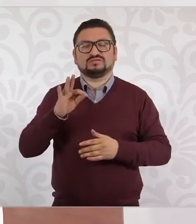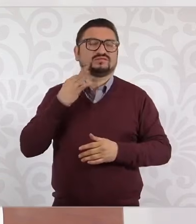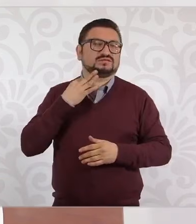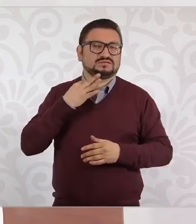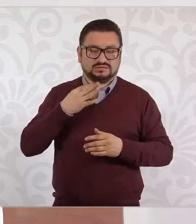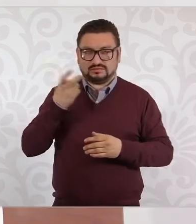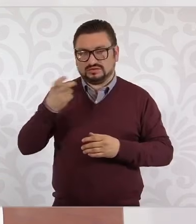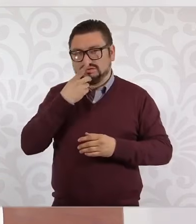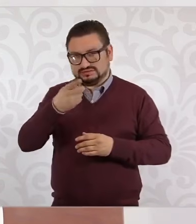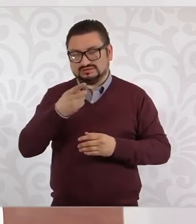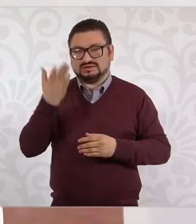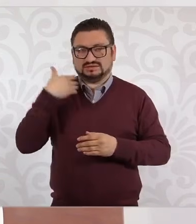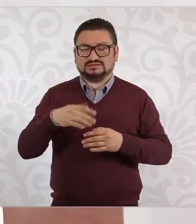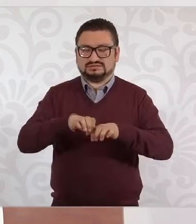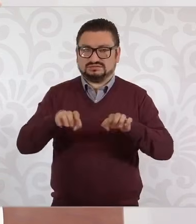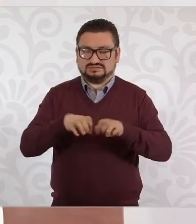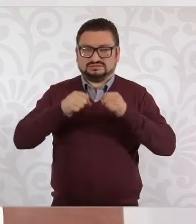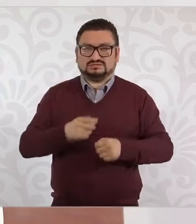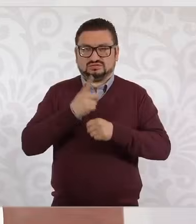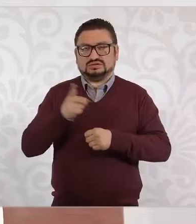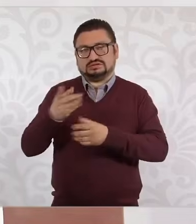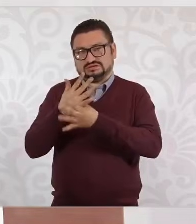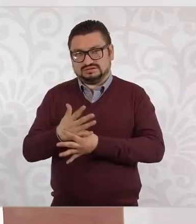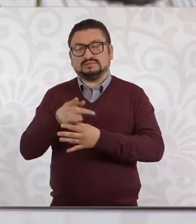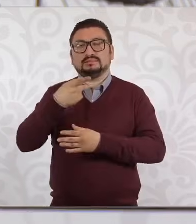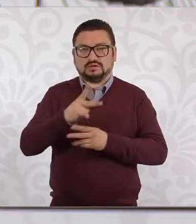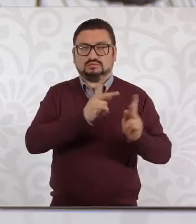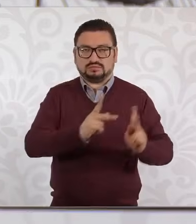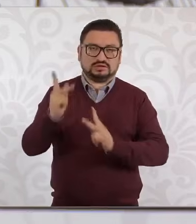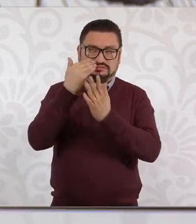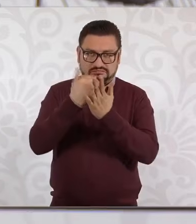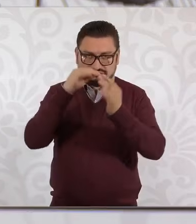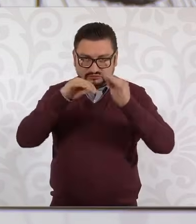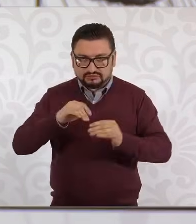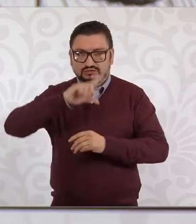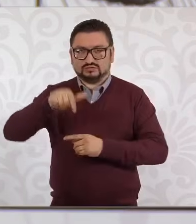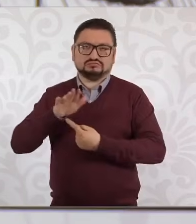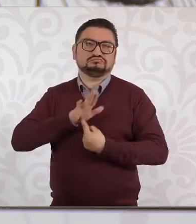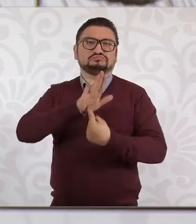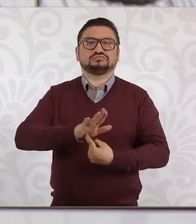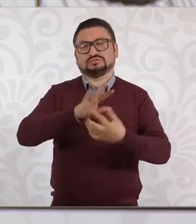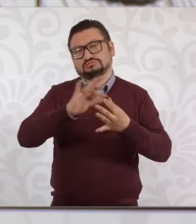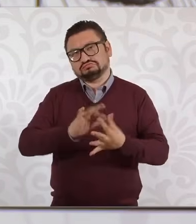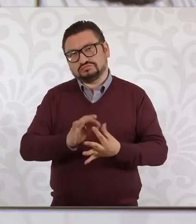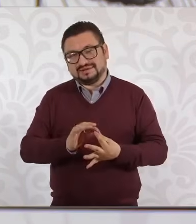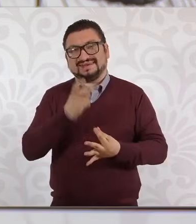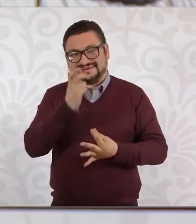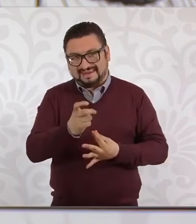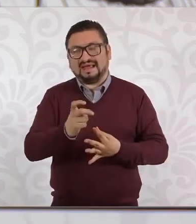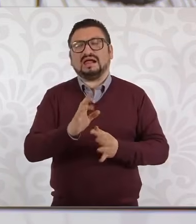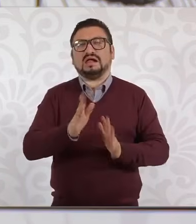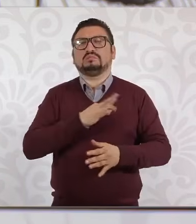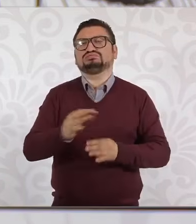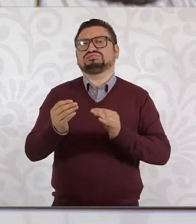lo que ella ha comentado en el Gabinete de Seguridad. Pero bueno, tiene que presentar su plan de trabajo y sobre eso pues que